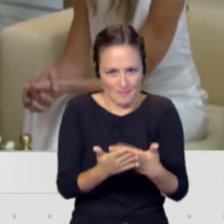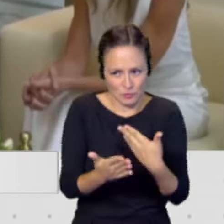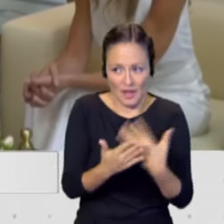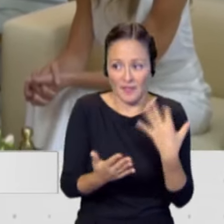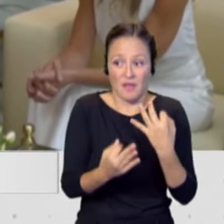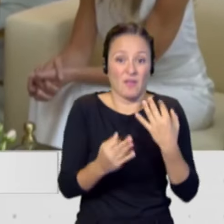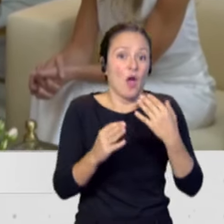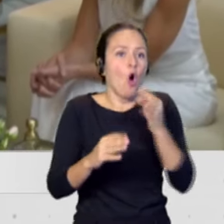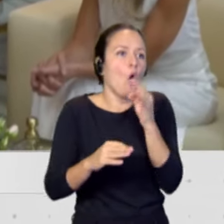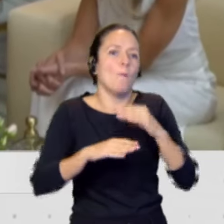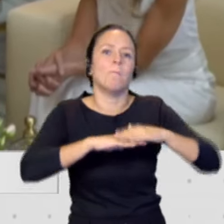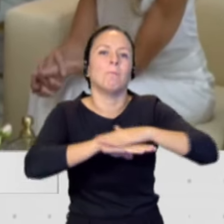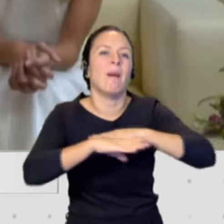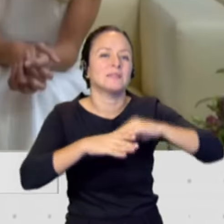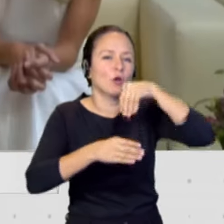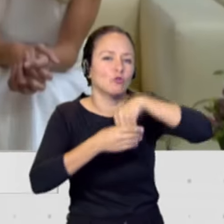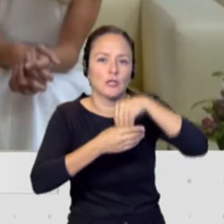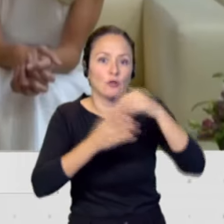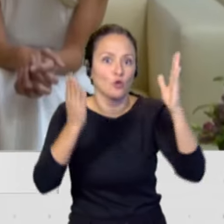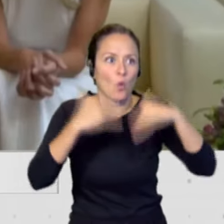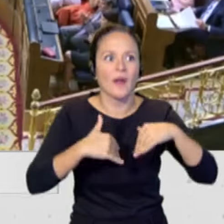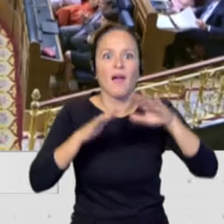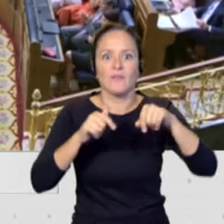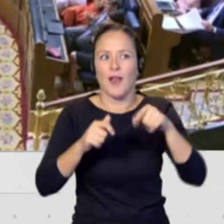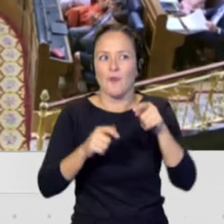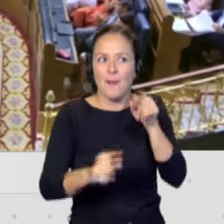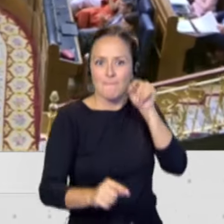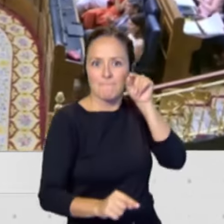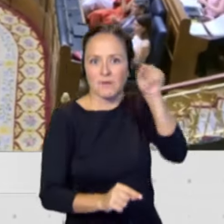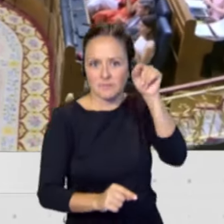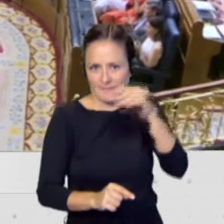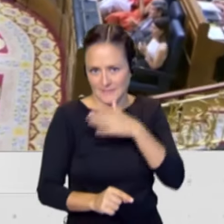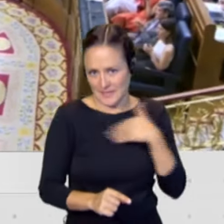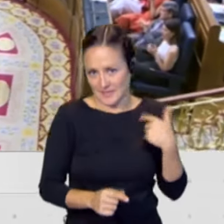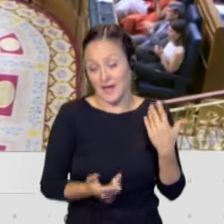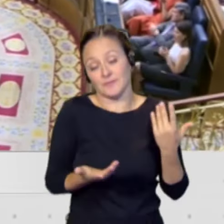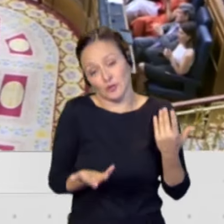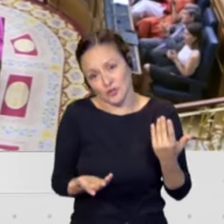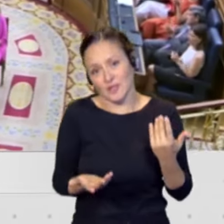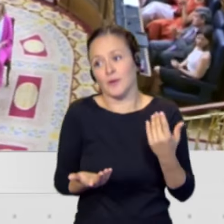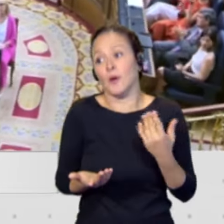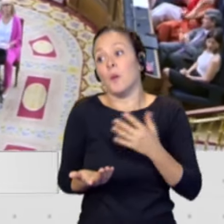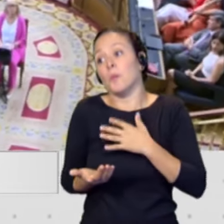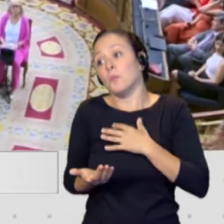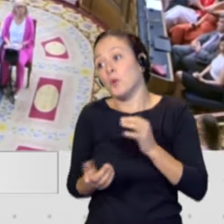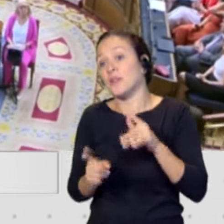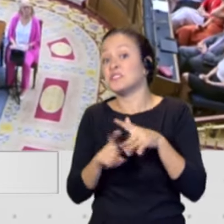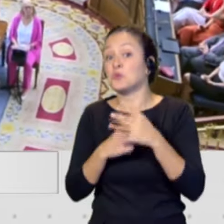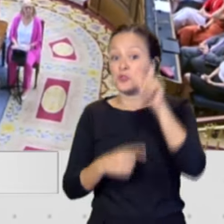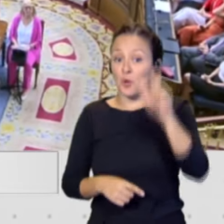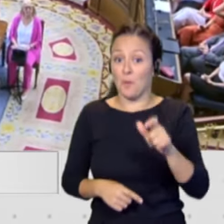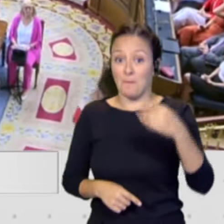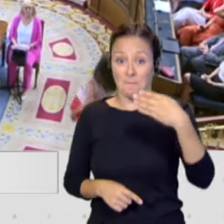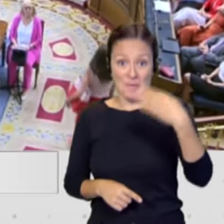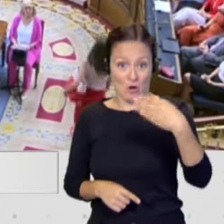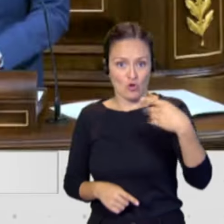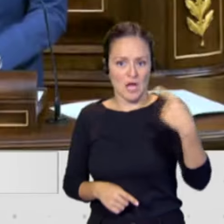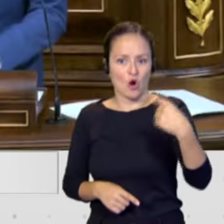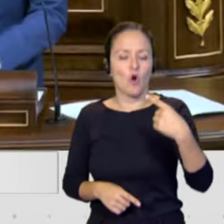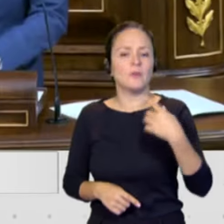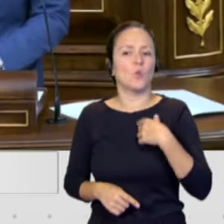tipo de base y que era completamente temeraria Entonces sí que podría llegarse a dar una situación en la que en este caso ella plantee ese derecho de